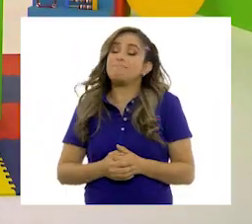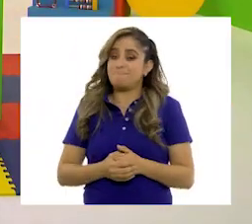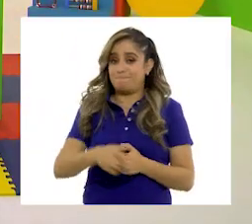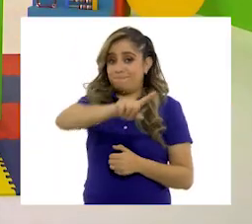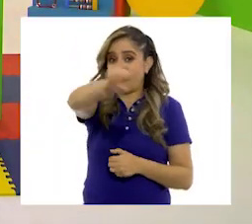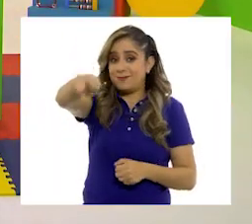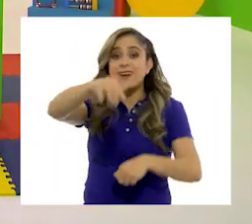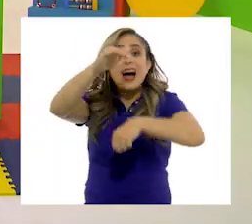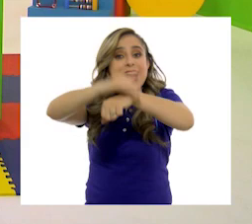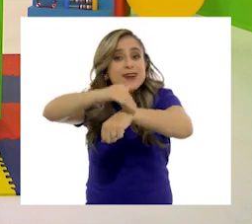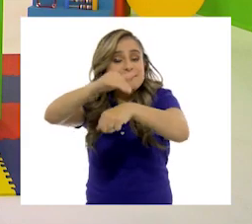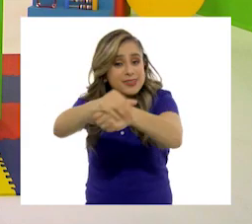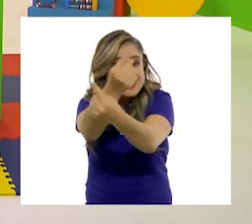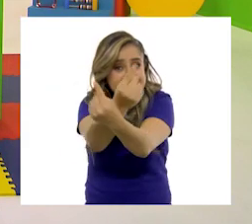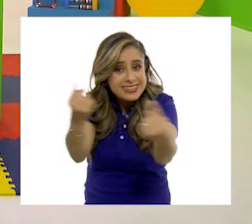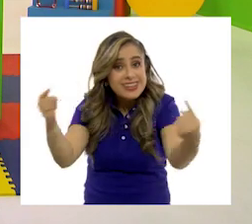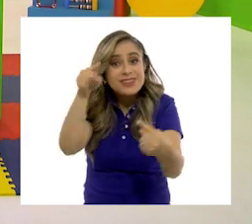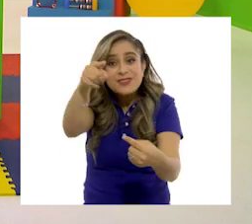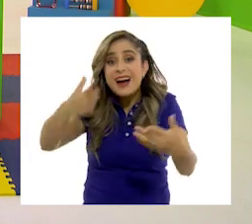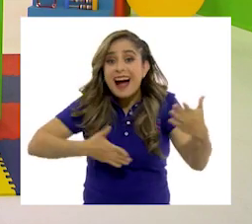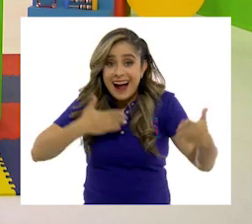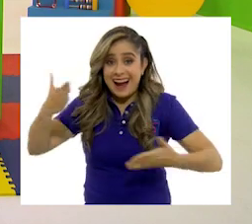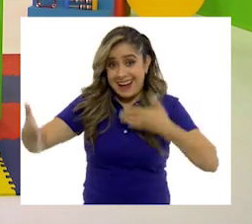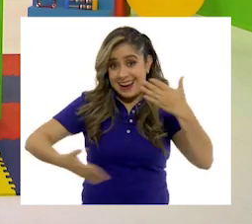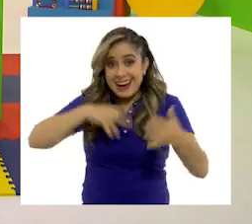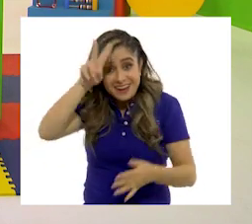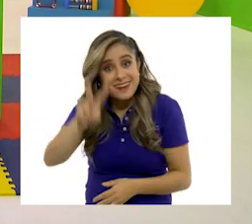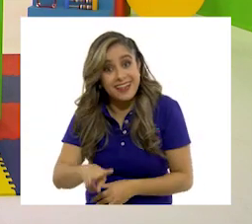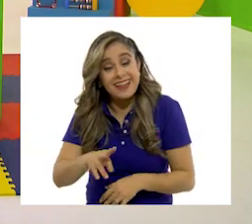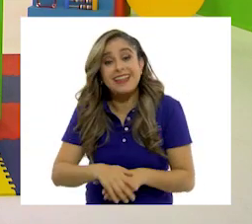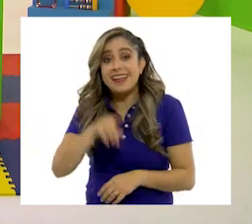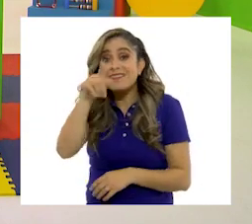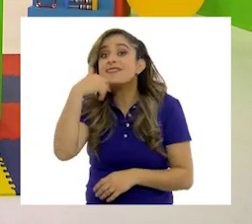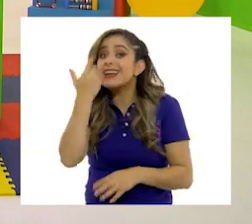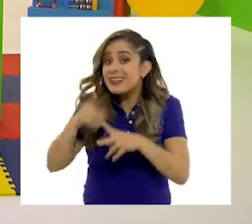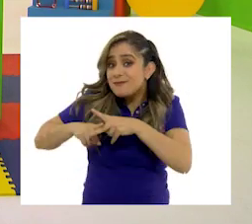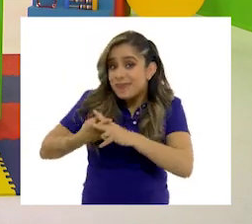nuestras amigas y amigos están muy emocionados y ya quieren comenzar, ¿verdad?